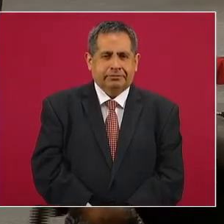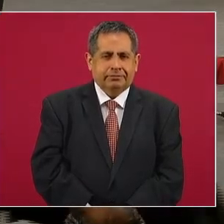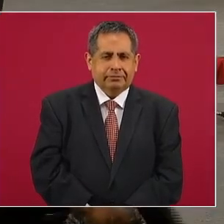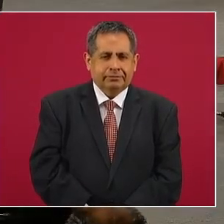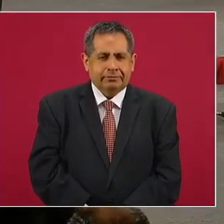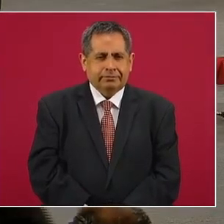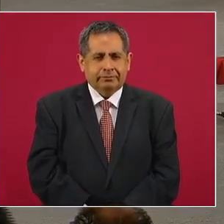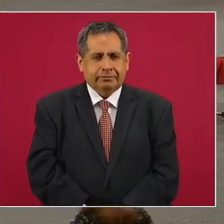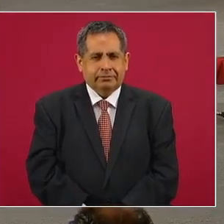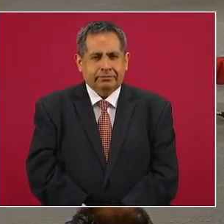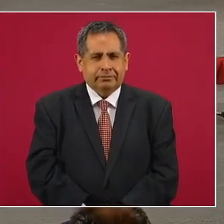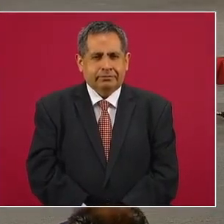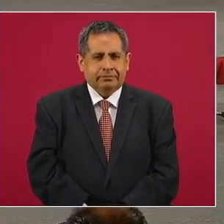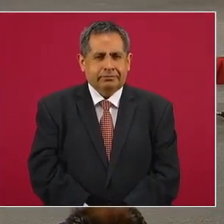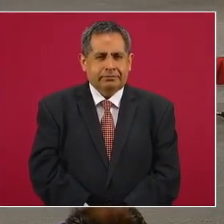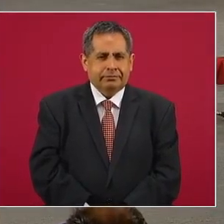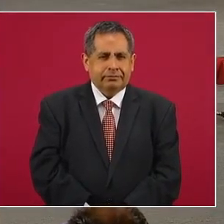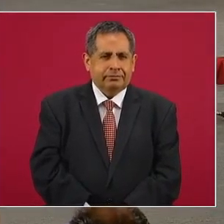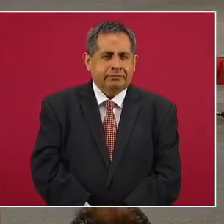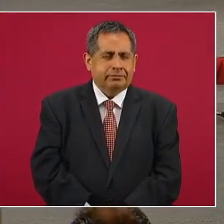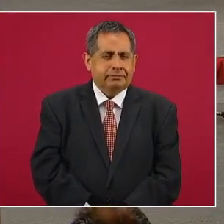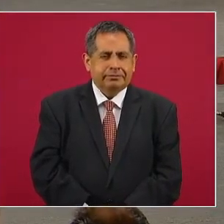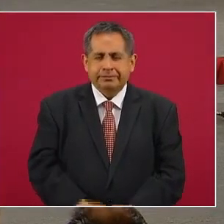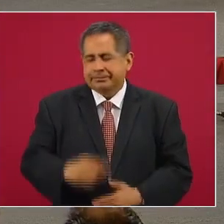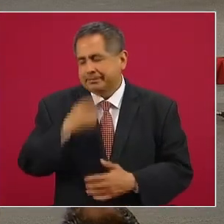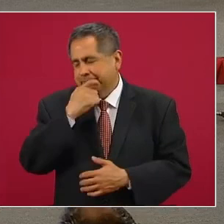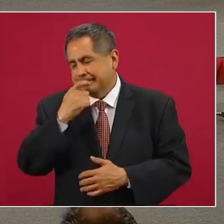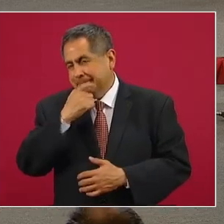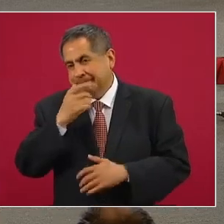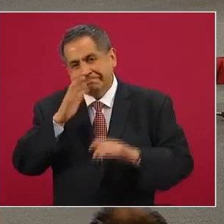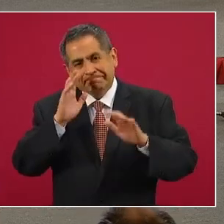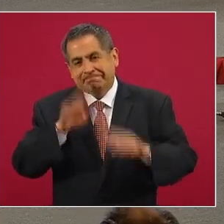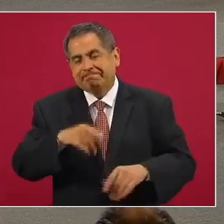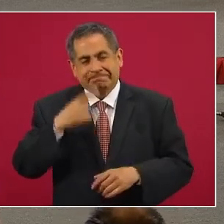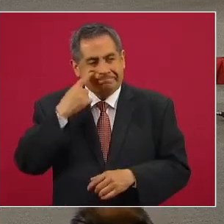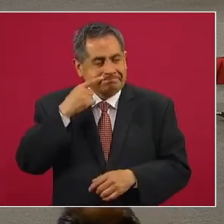Bueno, ya no voy a reír porque es una risa.